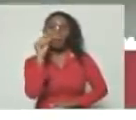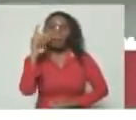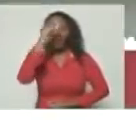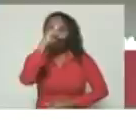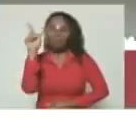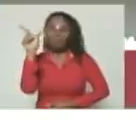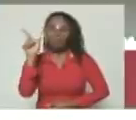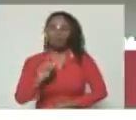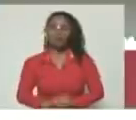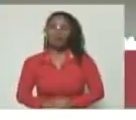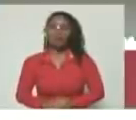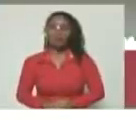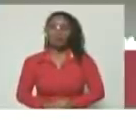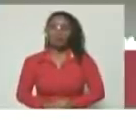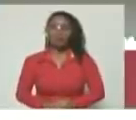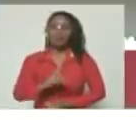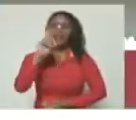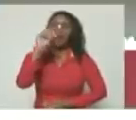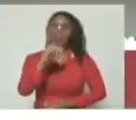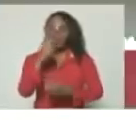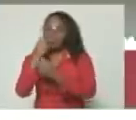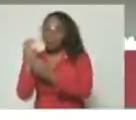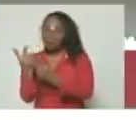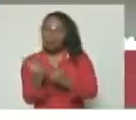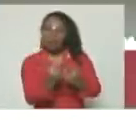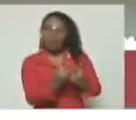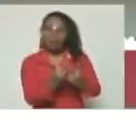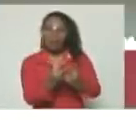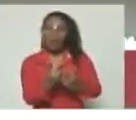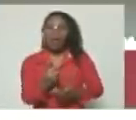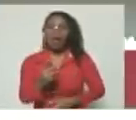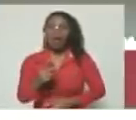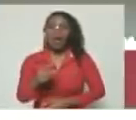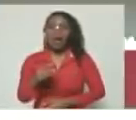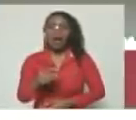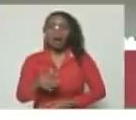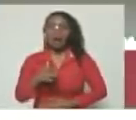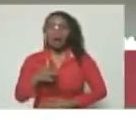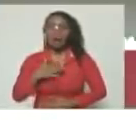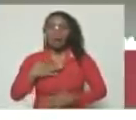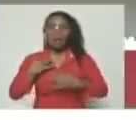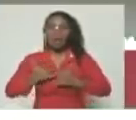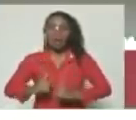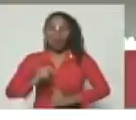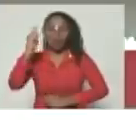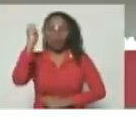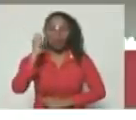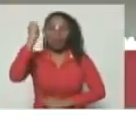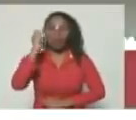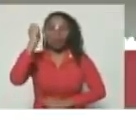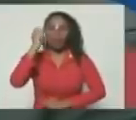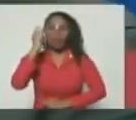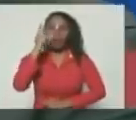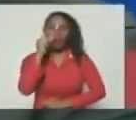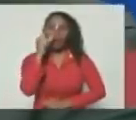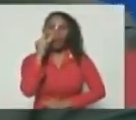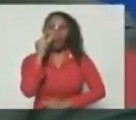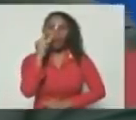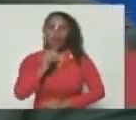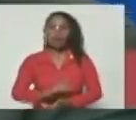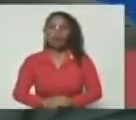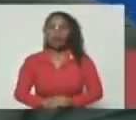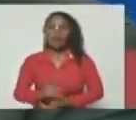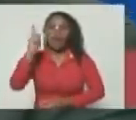También le damos la bienvenida a Nicolás Ernesto Maduro, diputado, al diputado